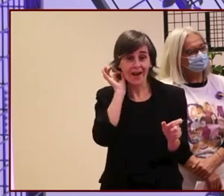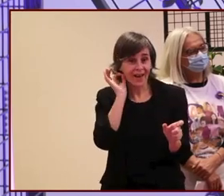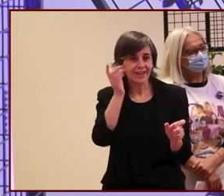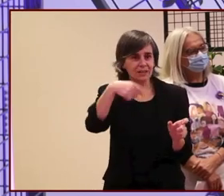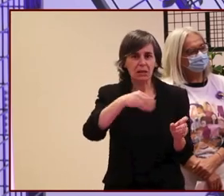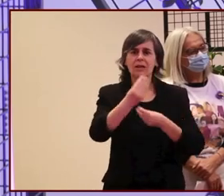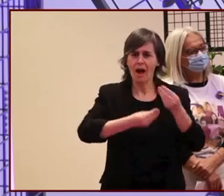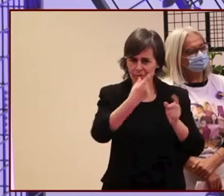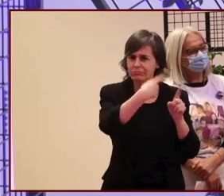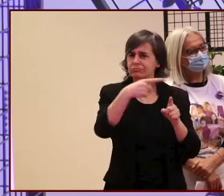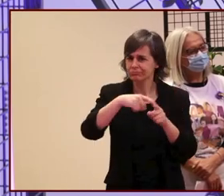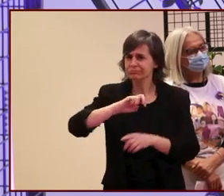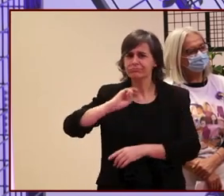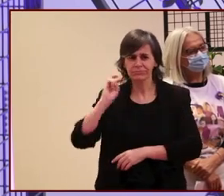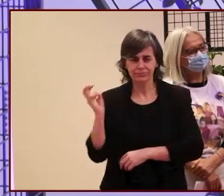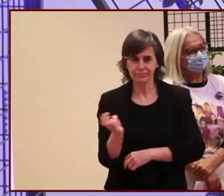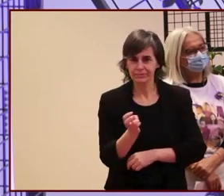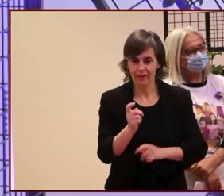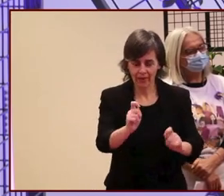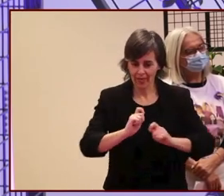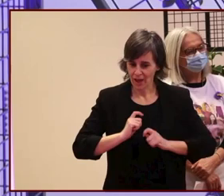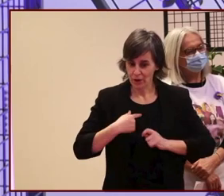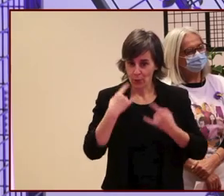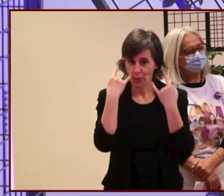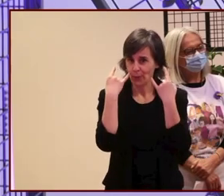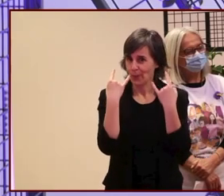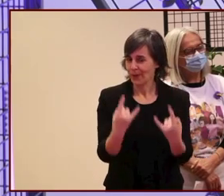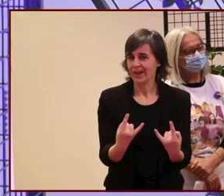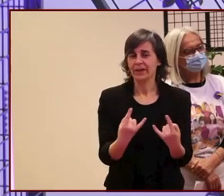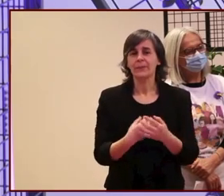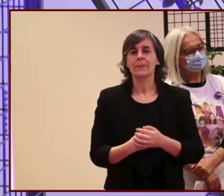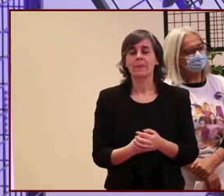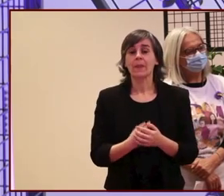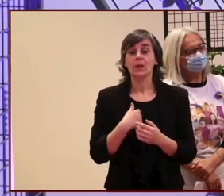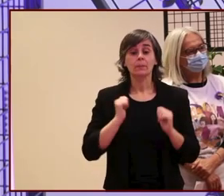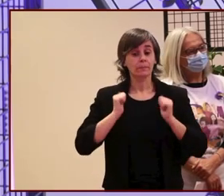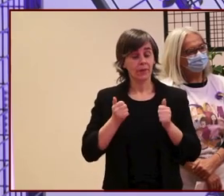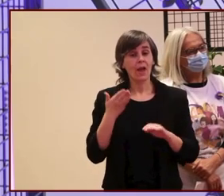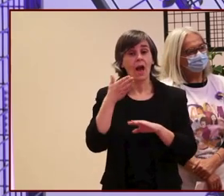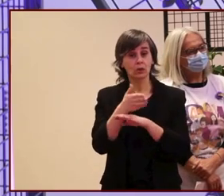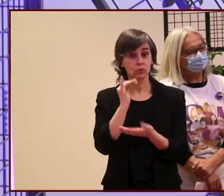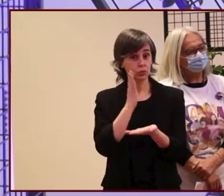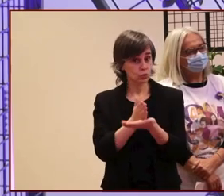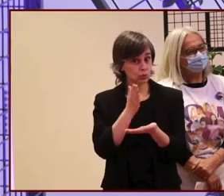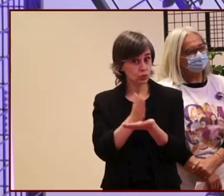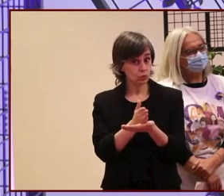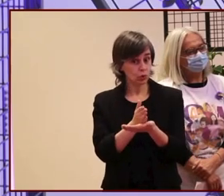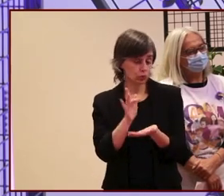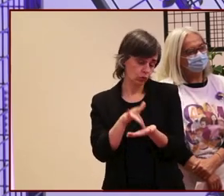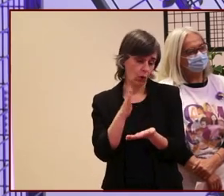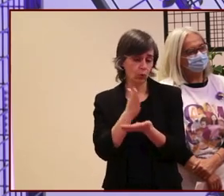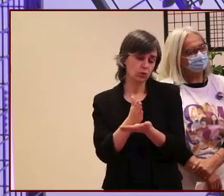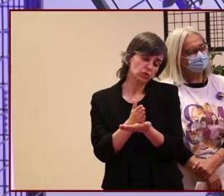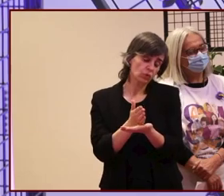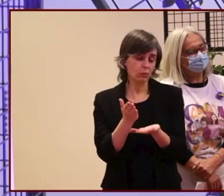facer que a mí me atraían empecé y por ir a un cursillo de un sillón o